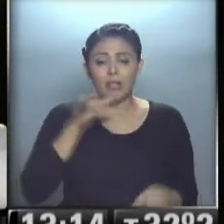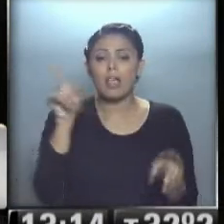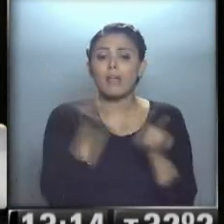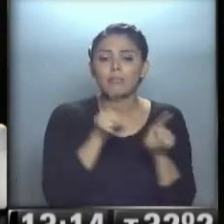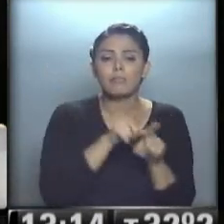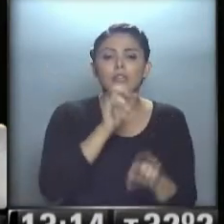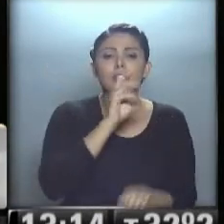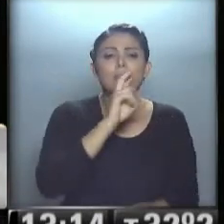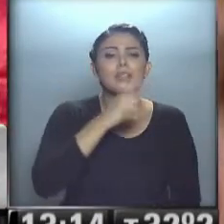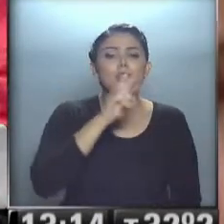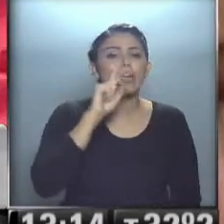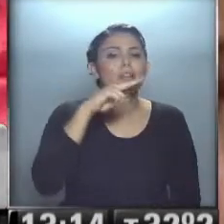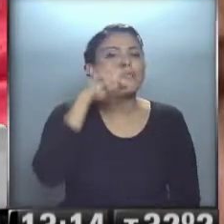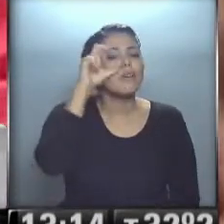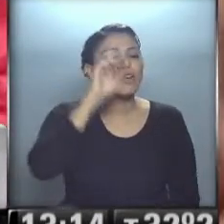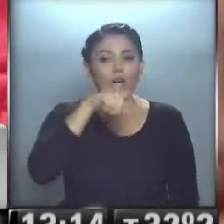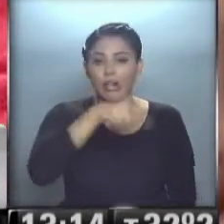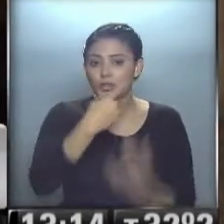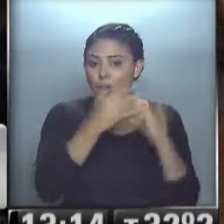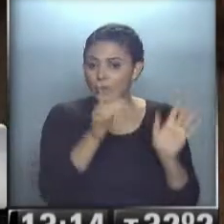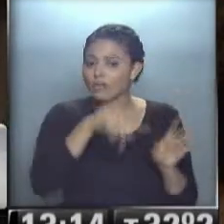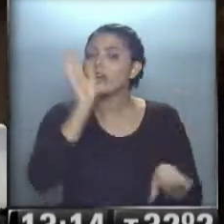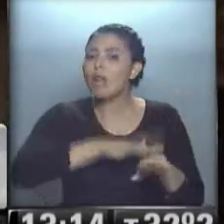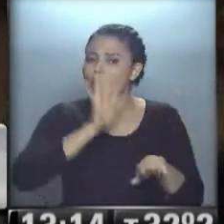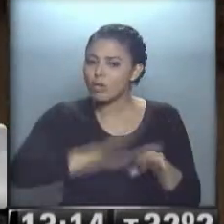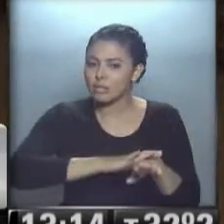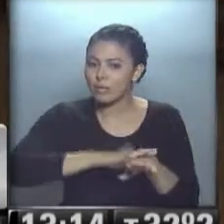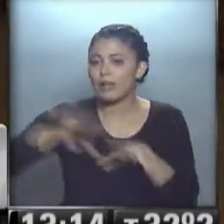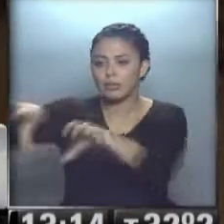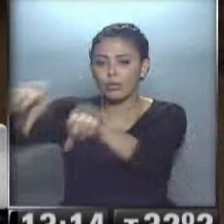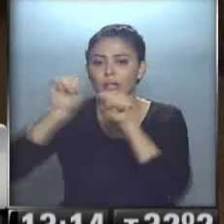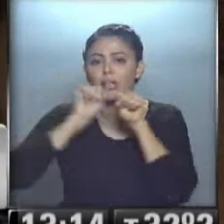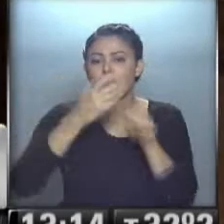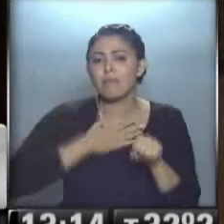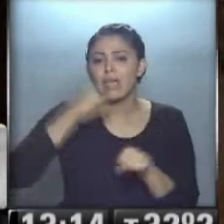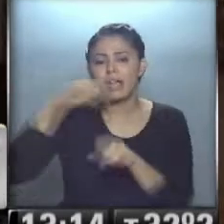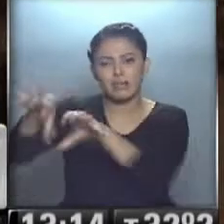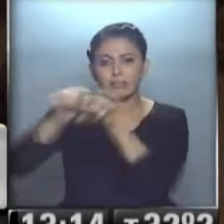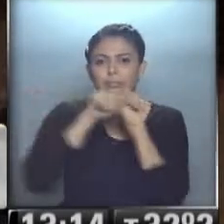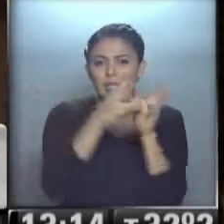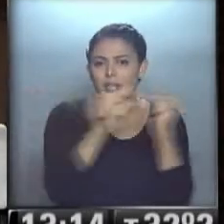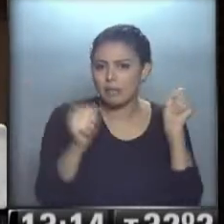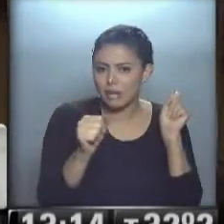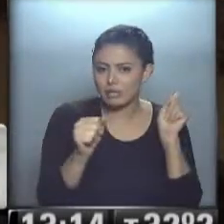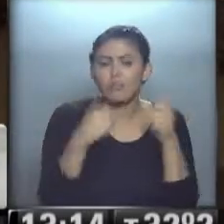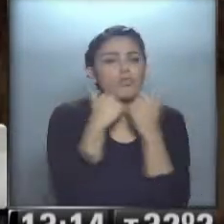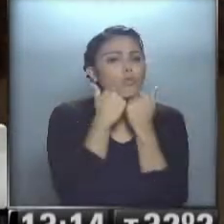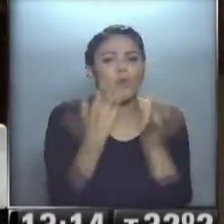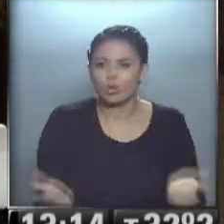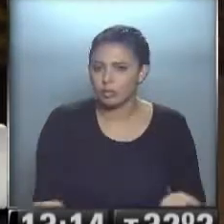dejaron afuera son responsables del secuestro y desaparición de mi hija pero no importa